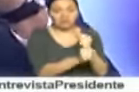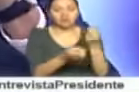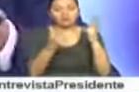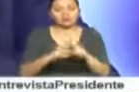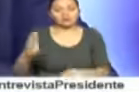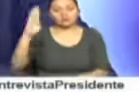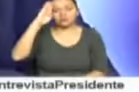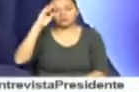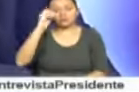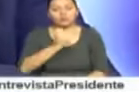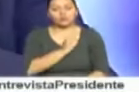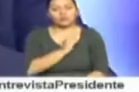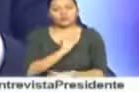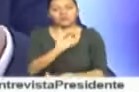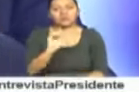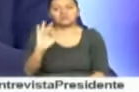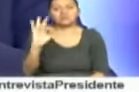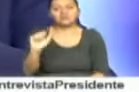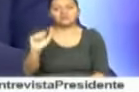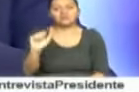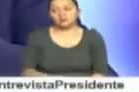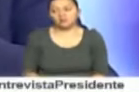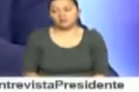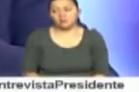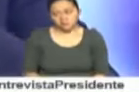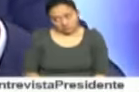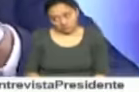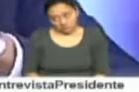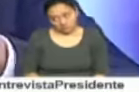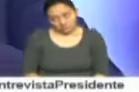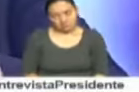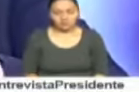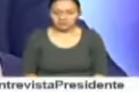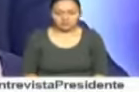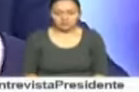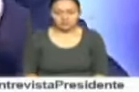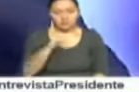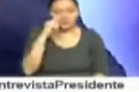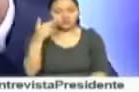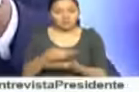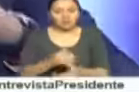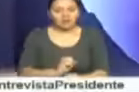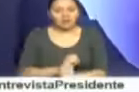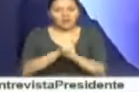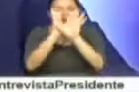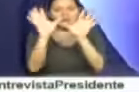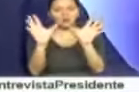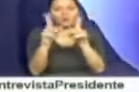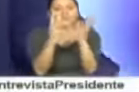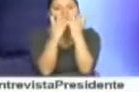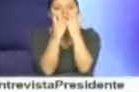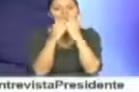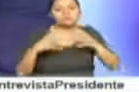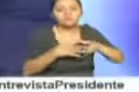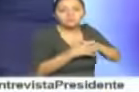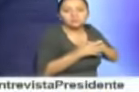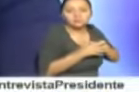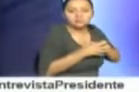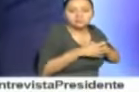es de las Fuerzas Armadas. Mejor se defiende callado. Eso evidencia la mentalidad que estamos enfrentando. Ellos no